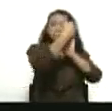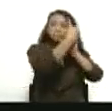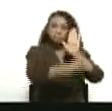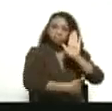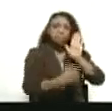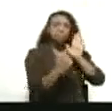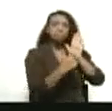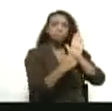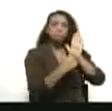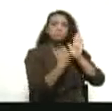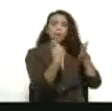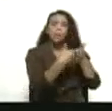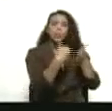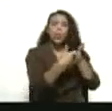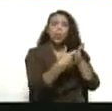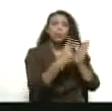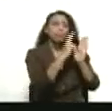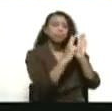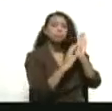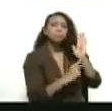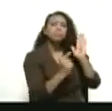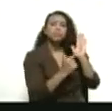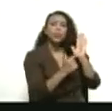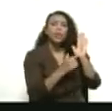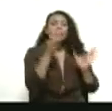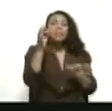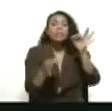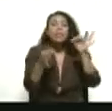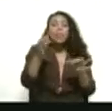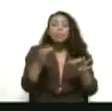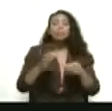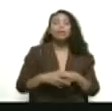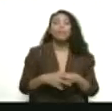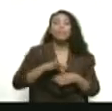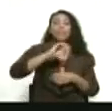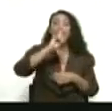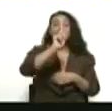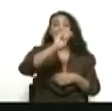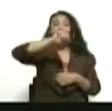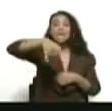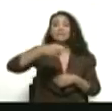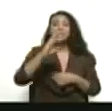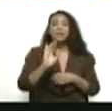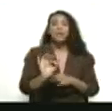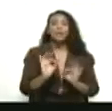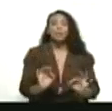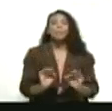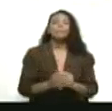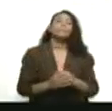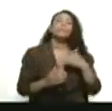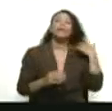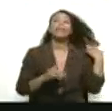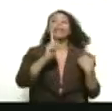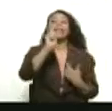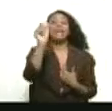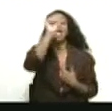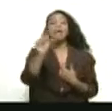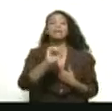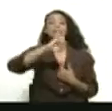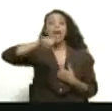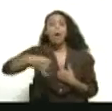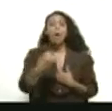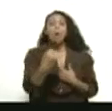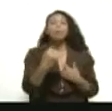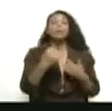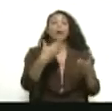la propia versión del Tribunal Supremo de Justicia a través de su presidenta Gladys Gutiérrez y la representante